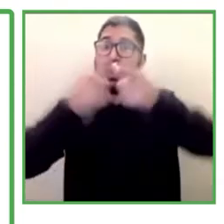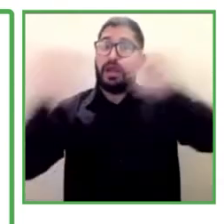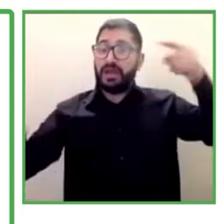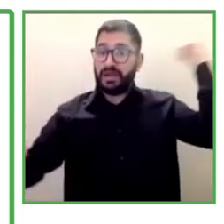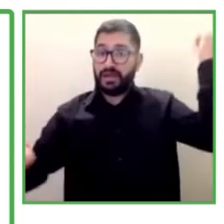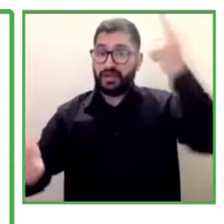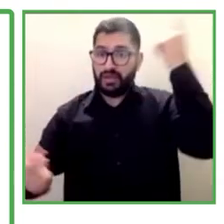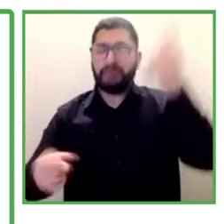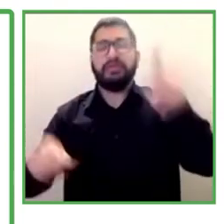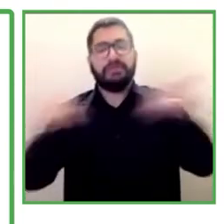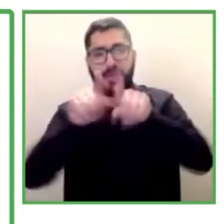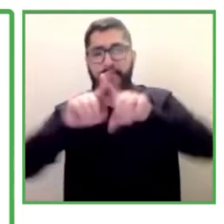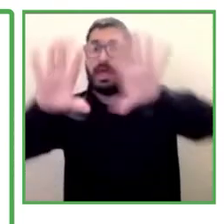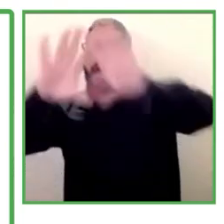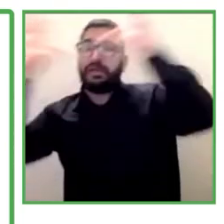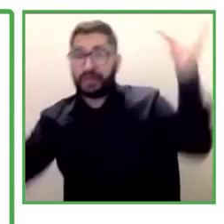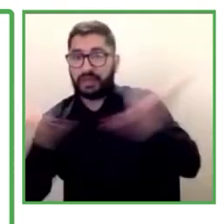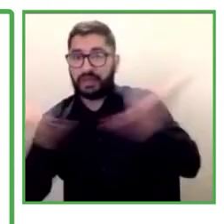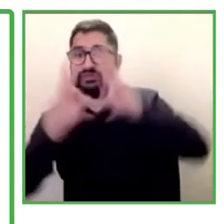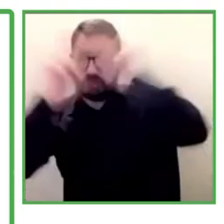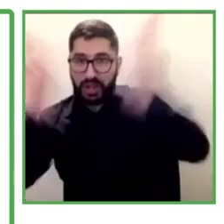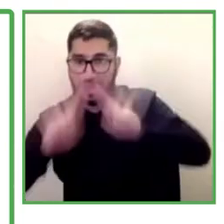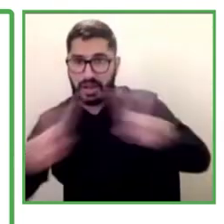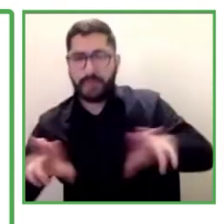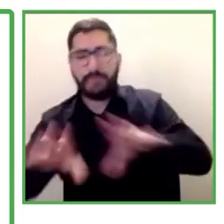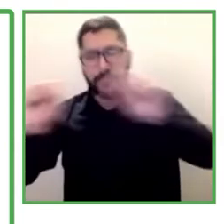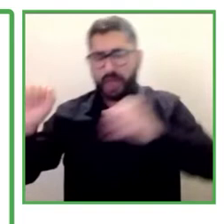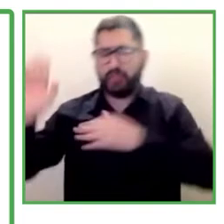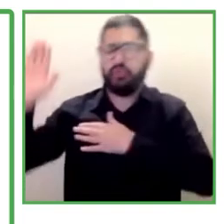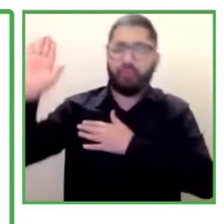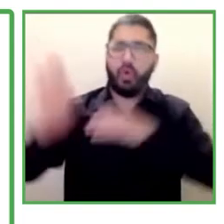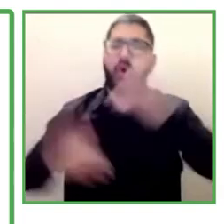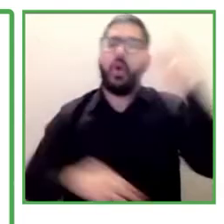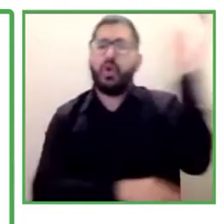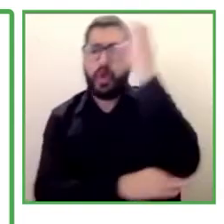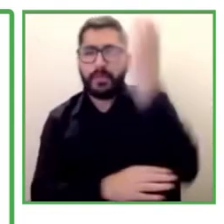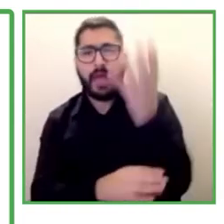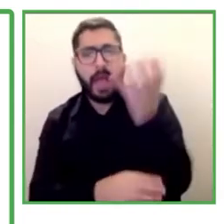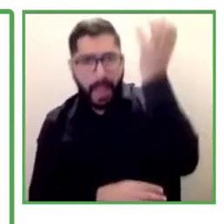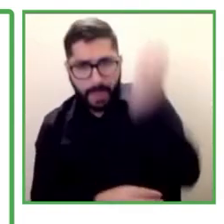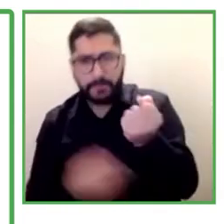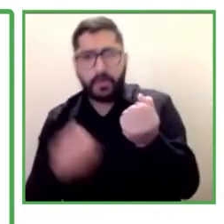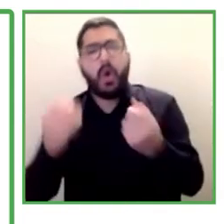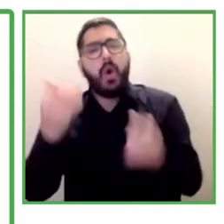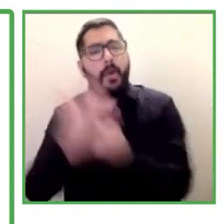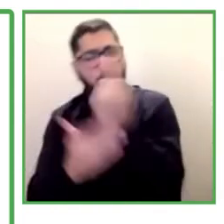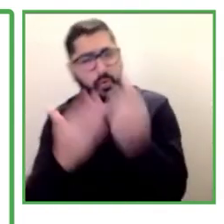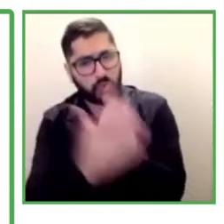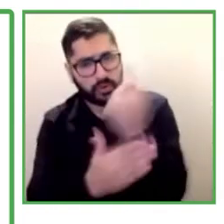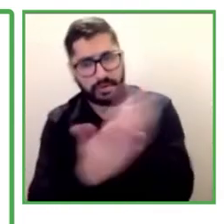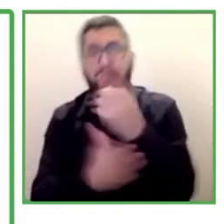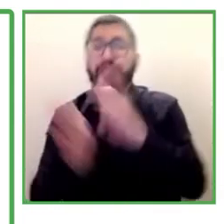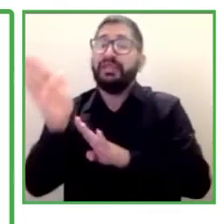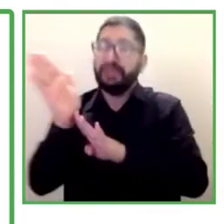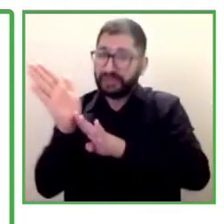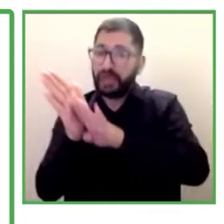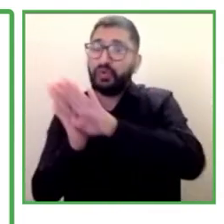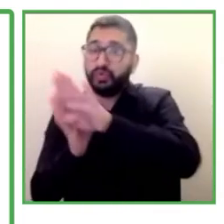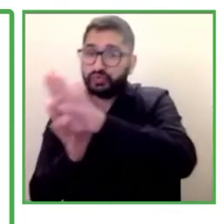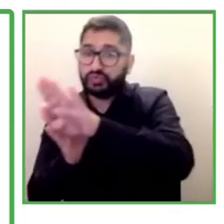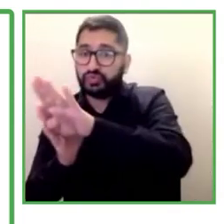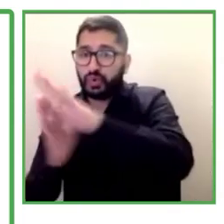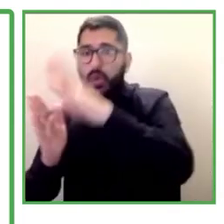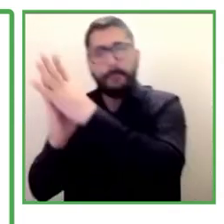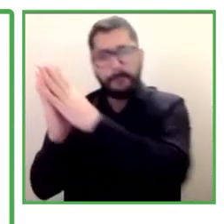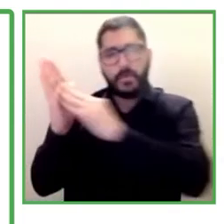Pacto Colombia, en la medida que se den las oportunidades para ello, desarrollar un modelo de sostenibilidad de largo plazo y